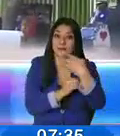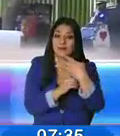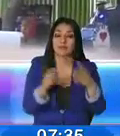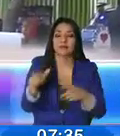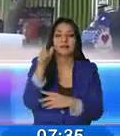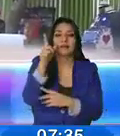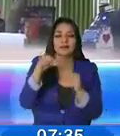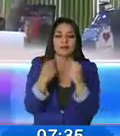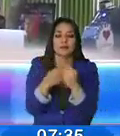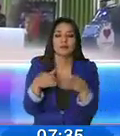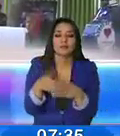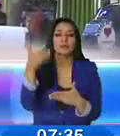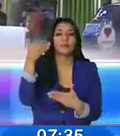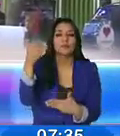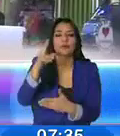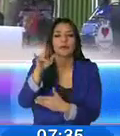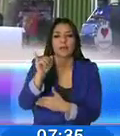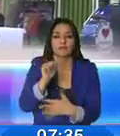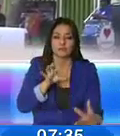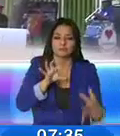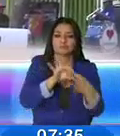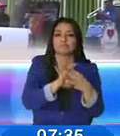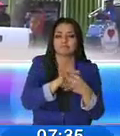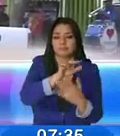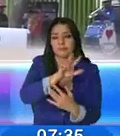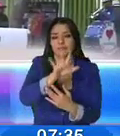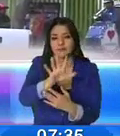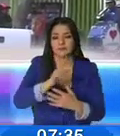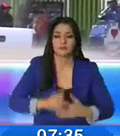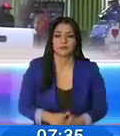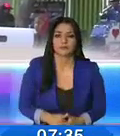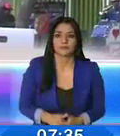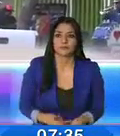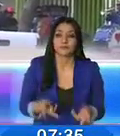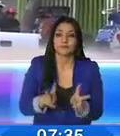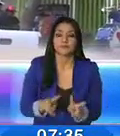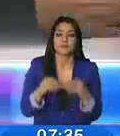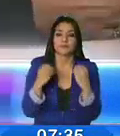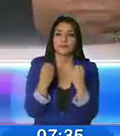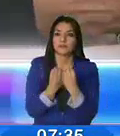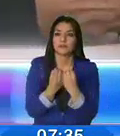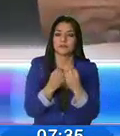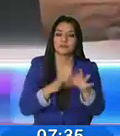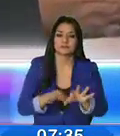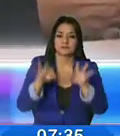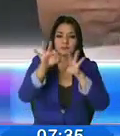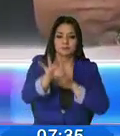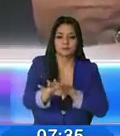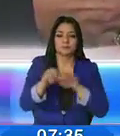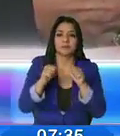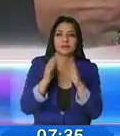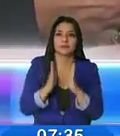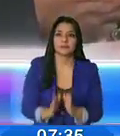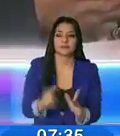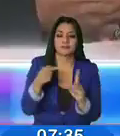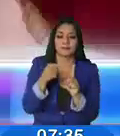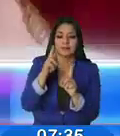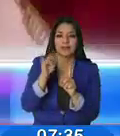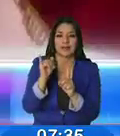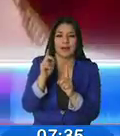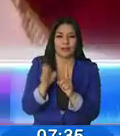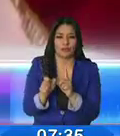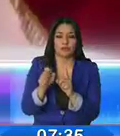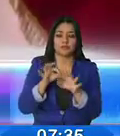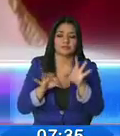colectivo Vamos, que trabaja paralelamente con Alianza País. Así también la organización reemplazó al asambleísta Ricardo Zambrano por